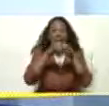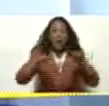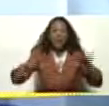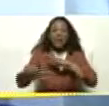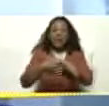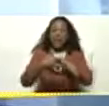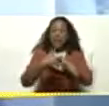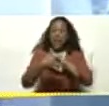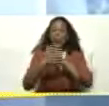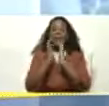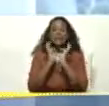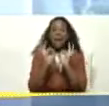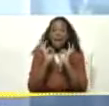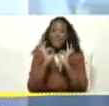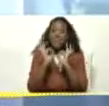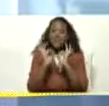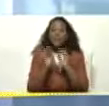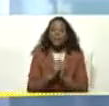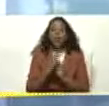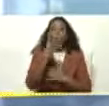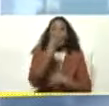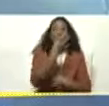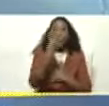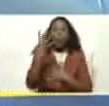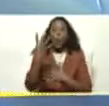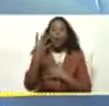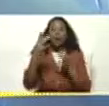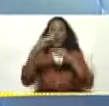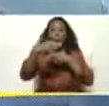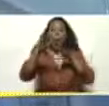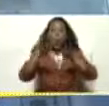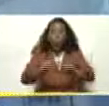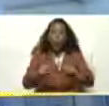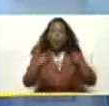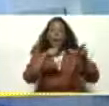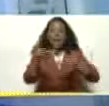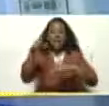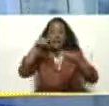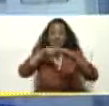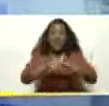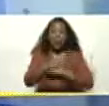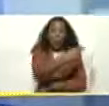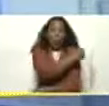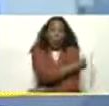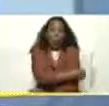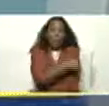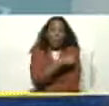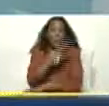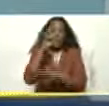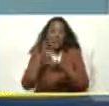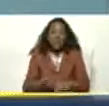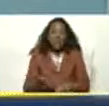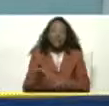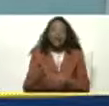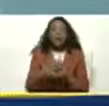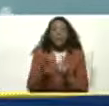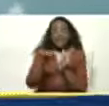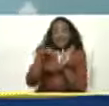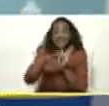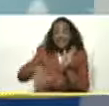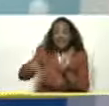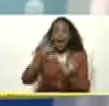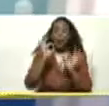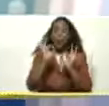tecnológico presidente con más de 44 cupos dentro del hospital princara en esta unidad de